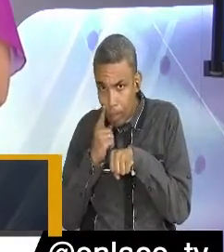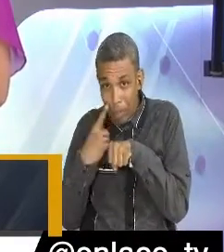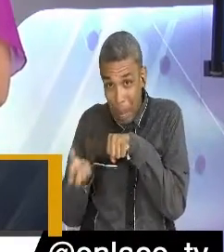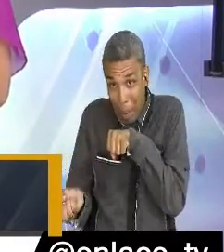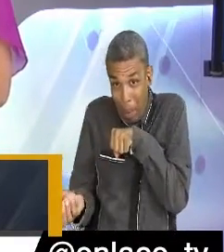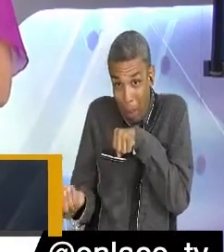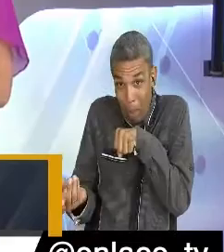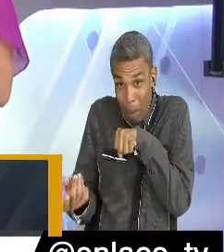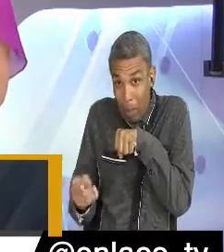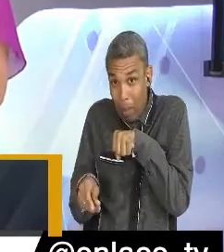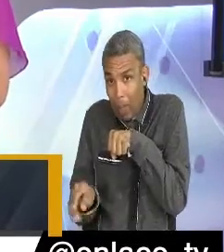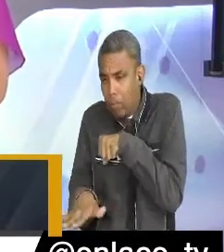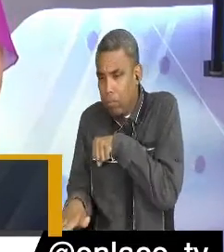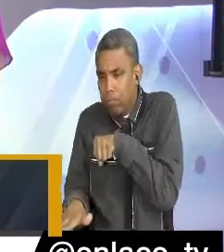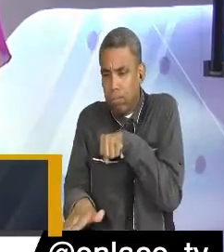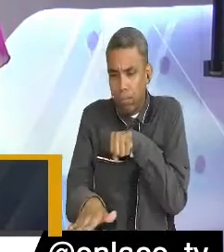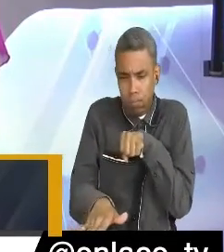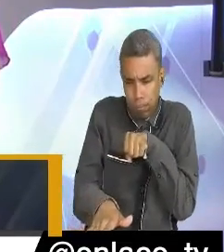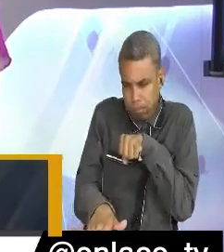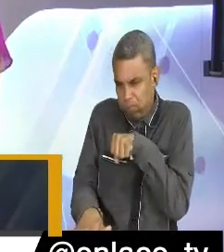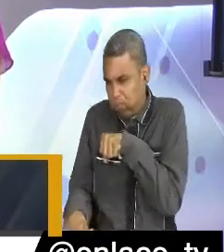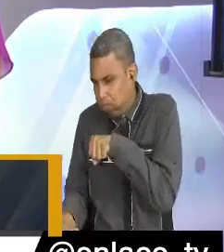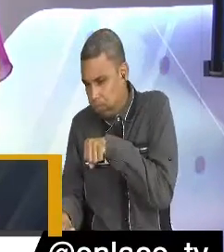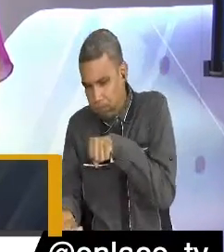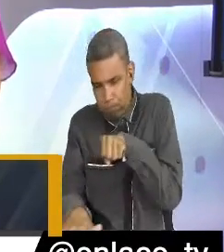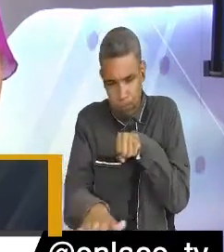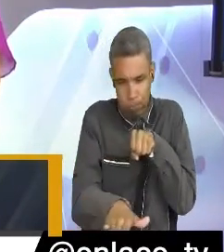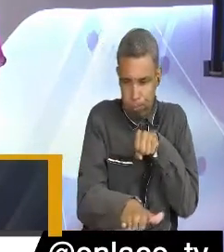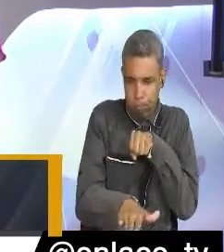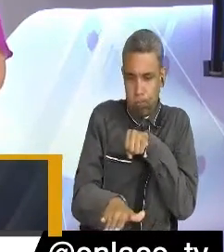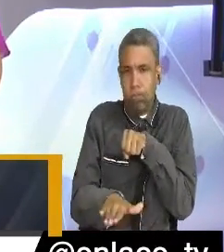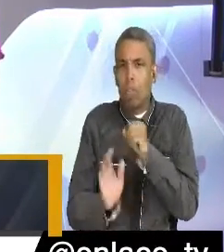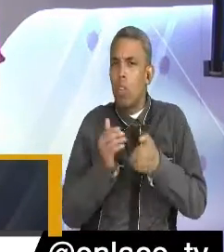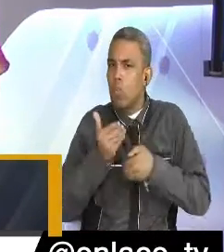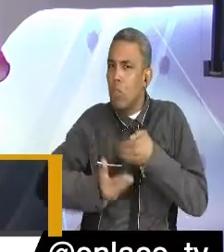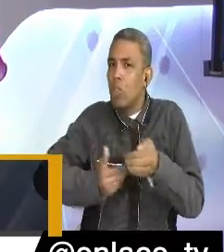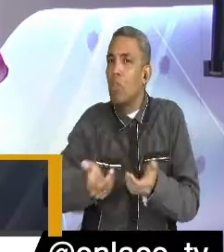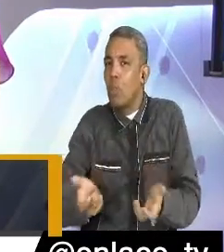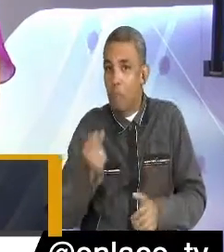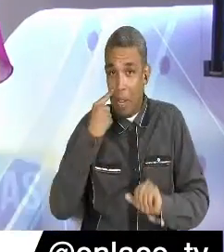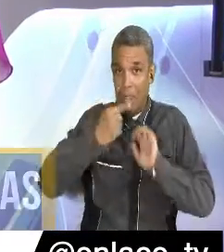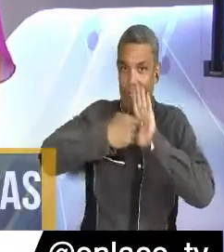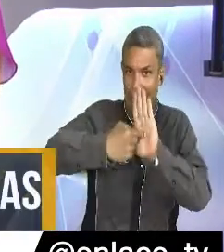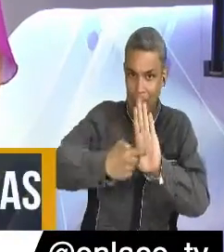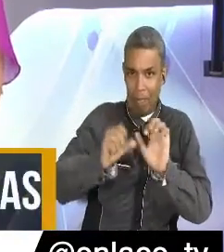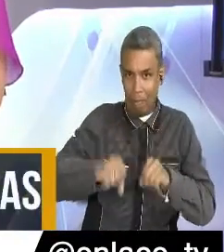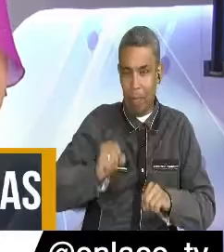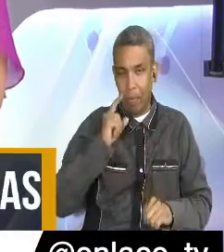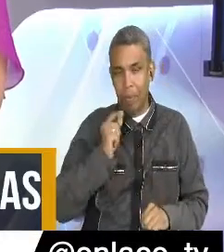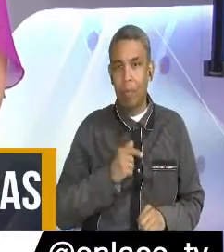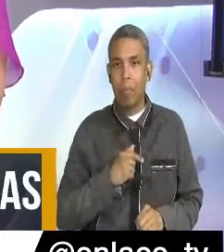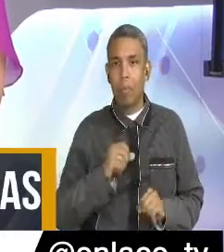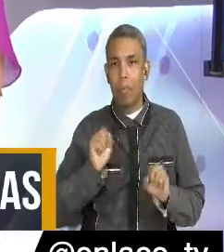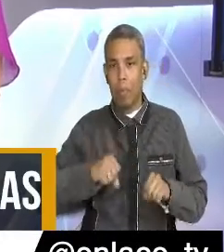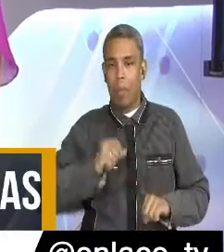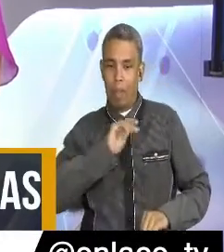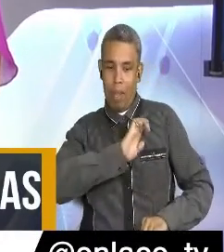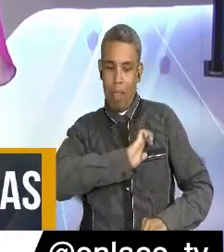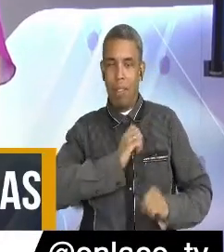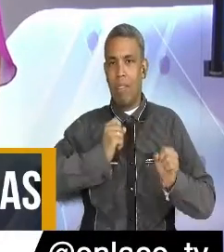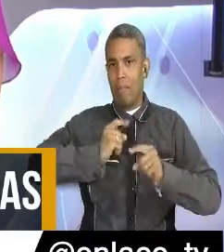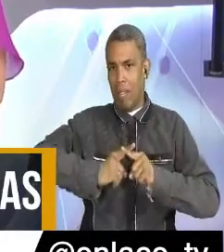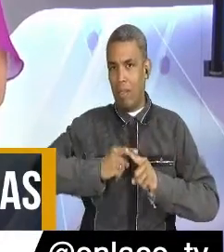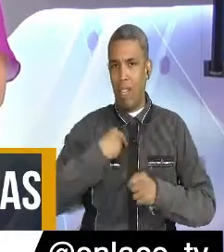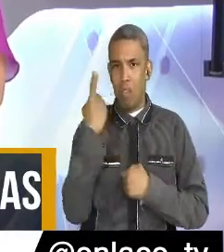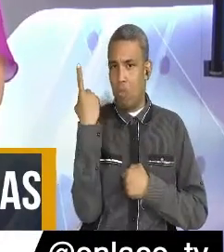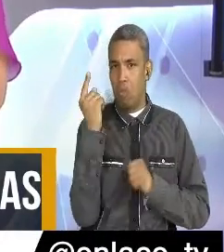minas o los campos minados que ya... ¿Estos quedaron puntos en Barranca Bermeja, dónde están ubicados? Los de Remángate. En el Centro Comercial Éxito tenemos un punto